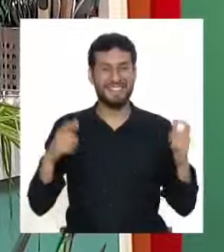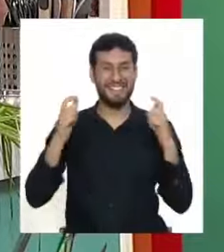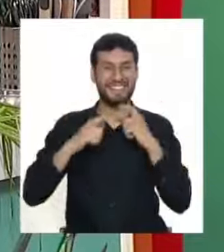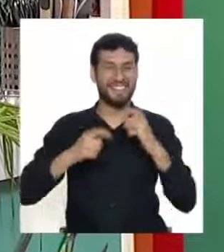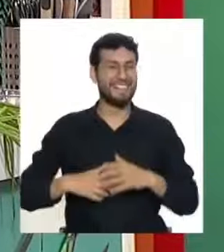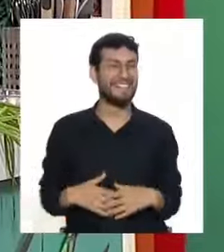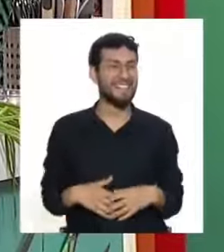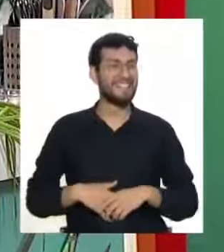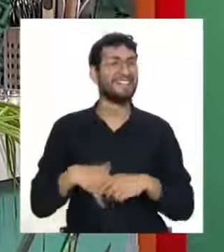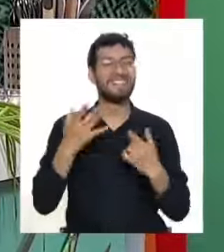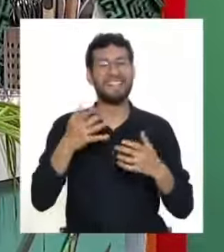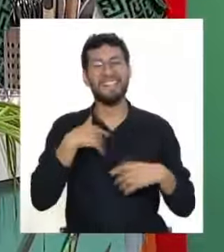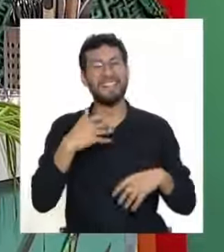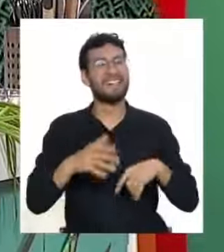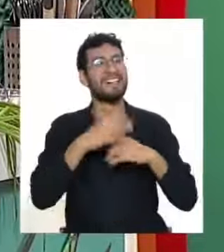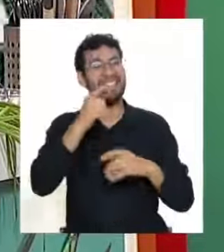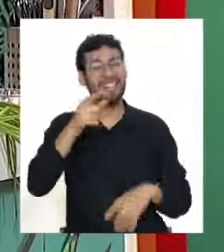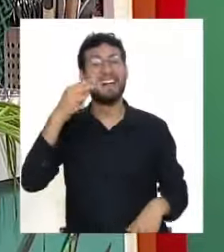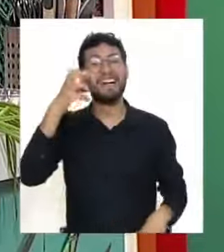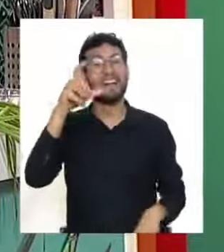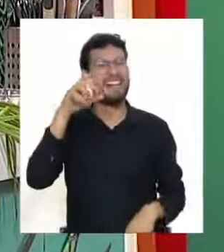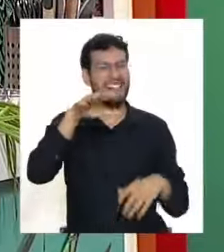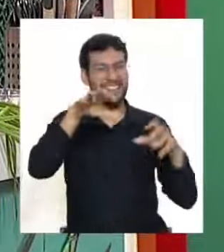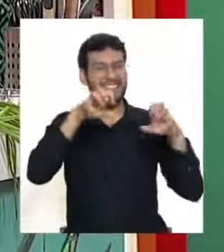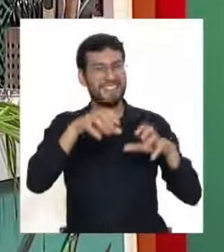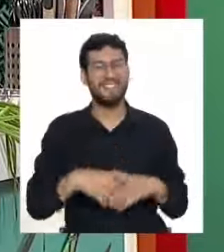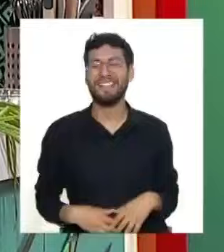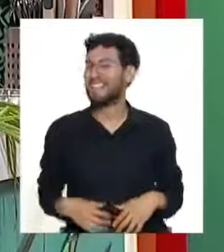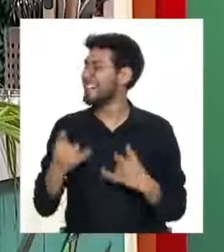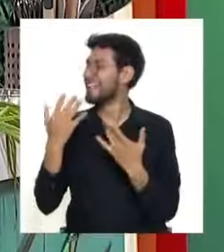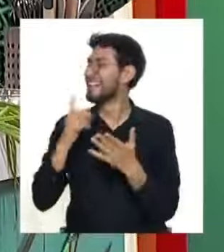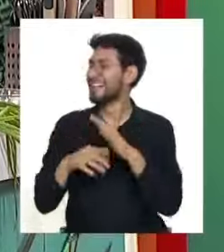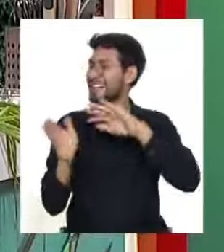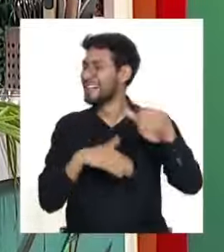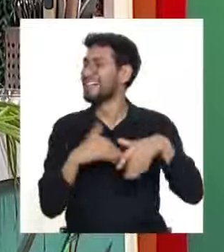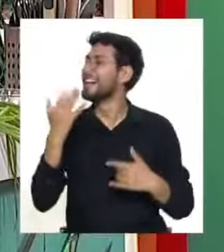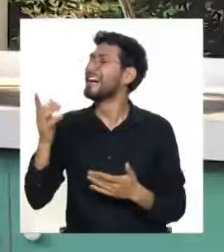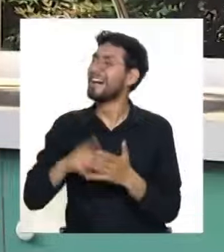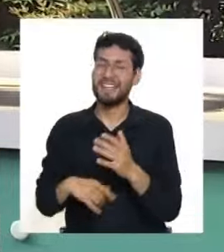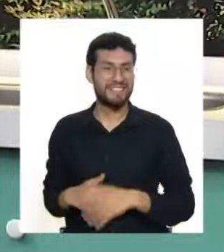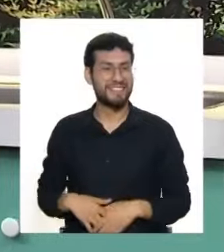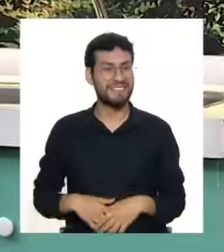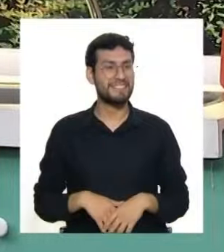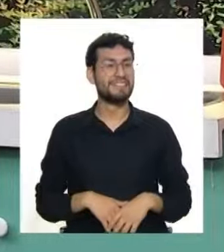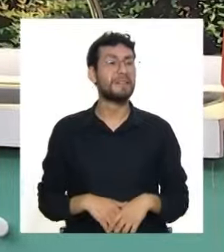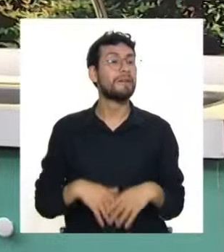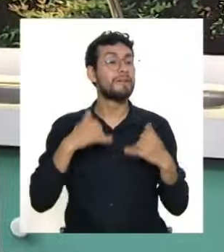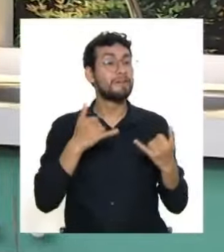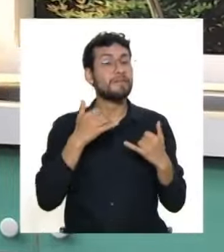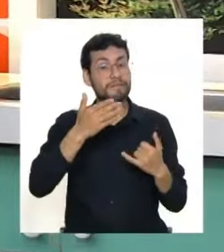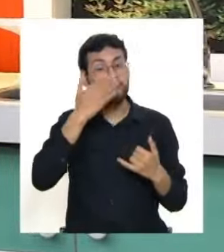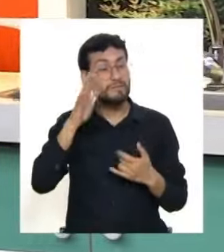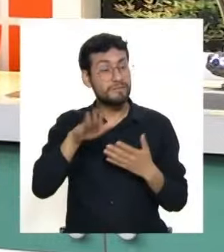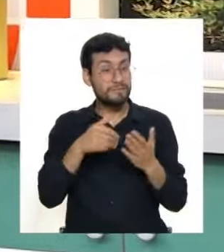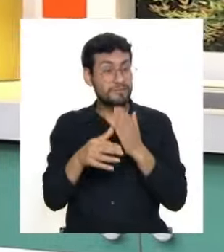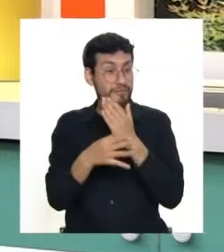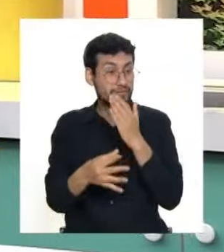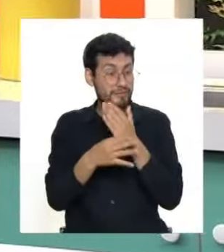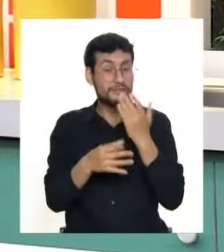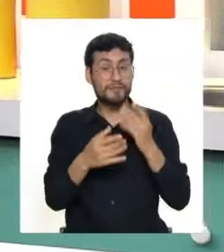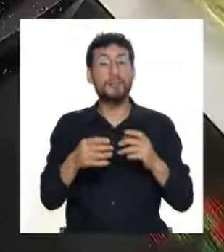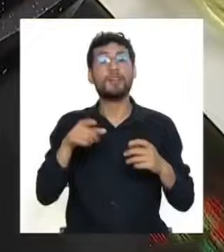bien, trapecio Elena para la Mesopotamia! ¡Bien, Elena, eso, por favor! ¡Bien, Elena, ya piso! A ver, eso, vamos a aromatizar todo este aceite con